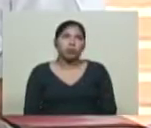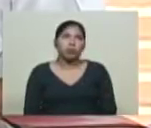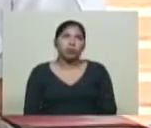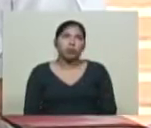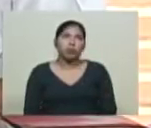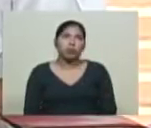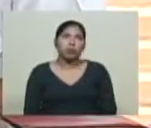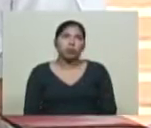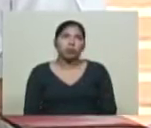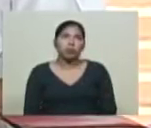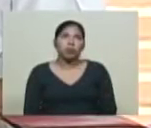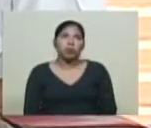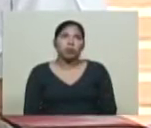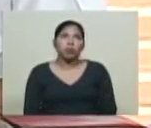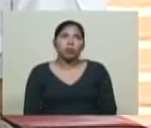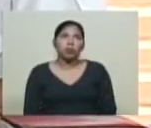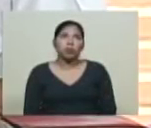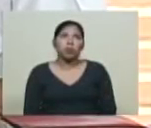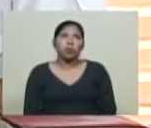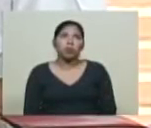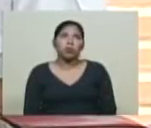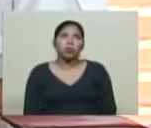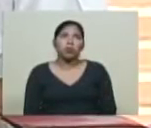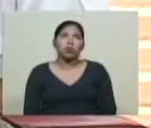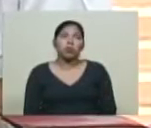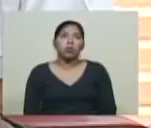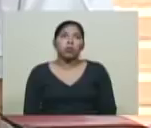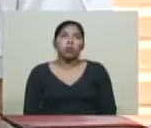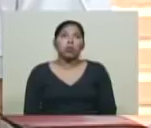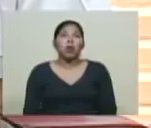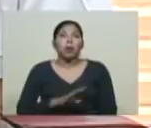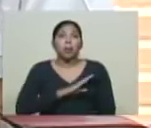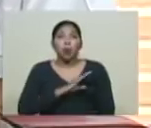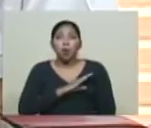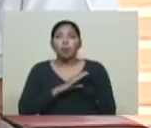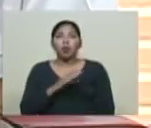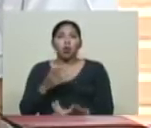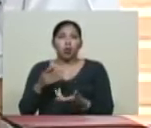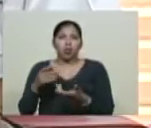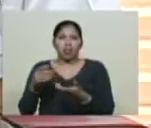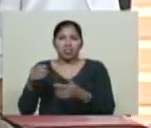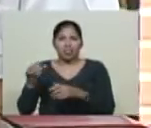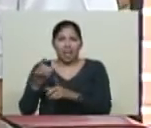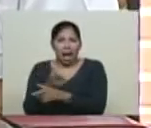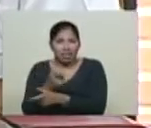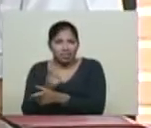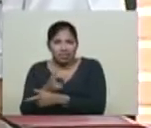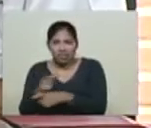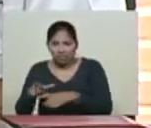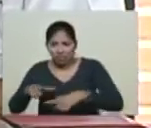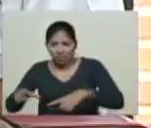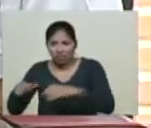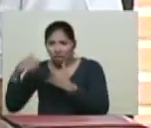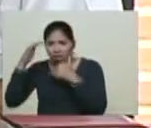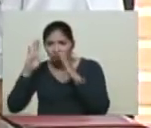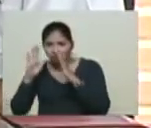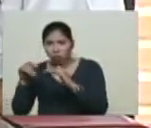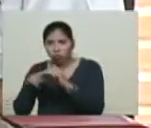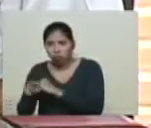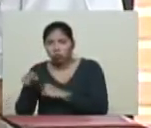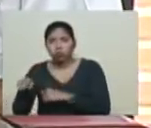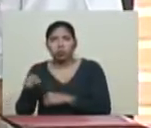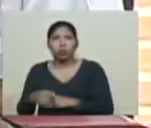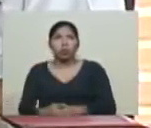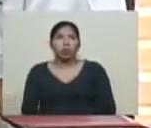el Centro de Rehabilitación de Quimioterapia y Radioterapia Infantil. Una de las obras que a usted más le ha gustado porque se refiere a los